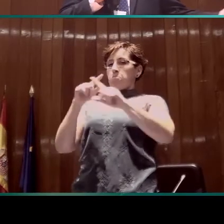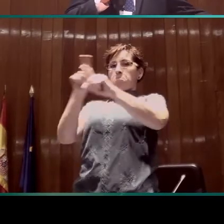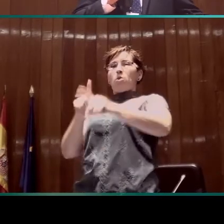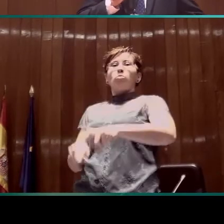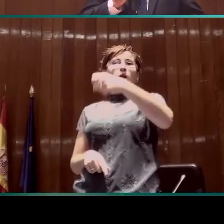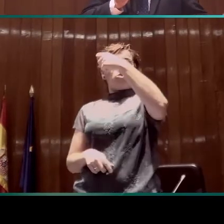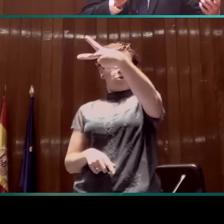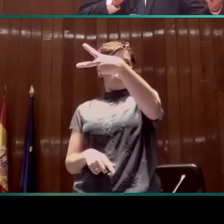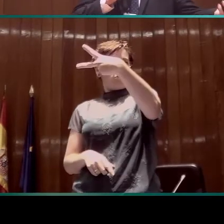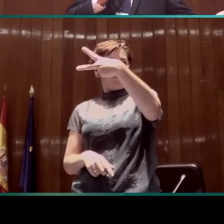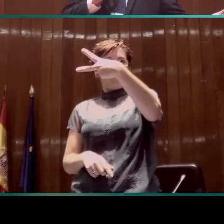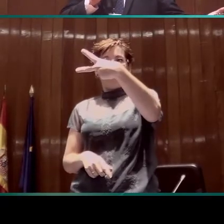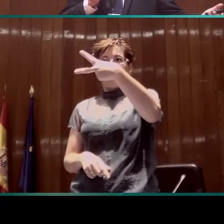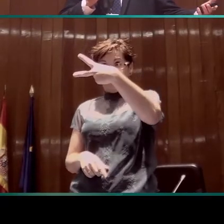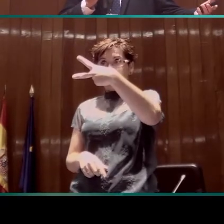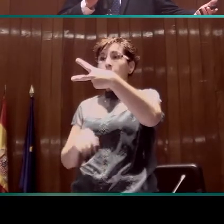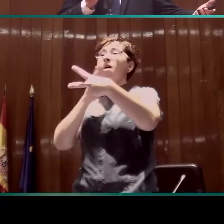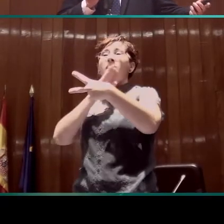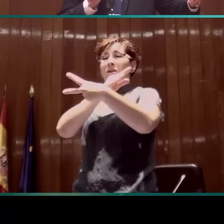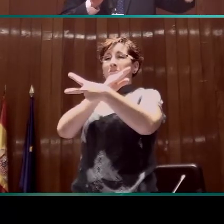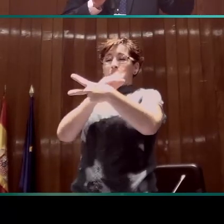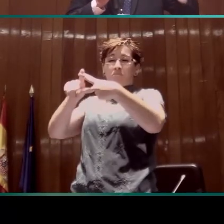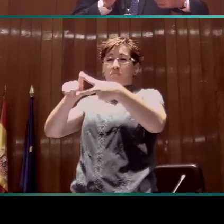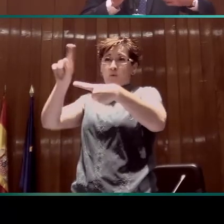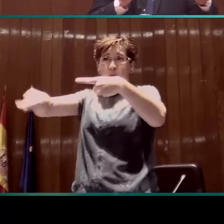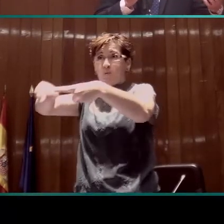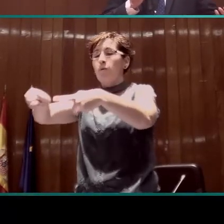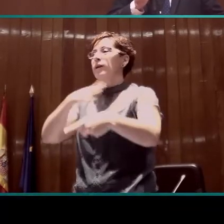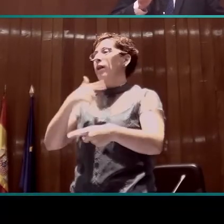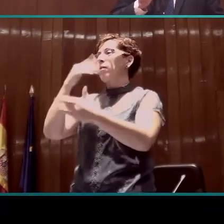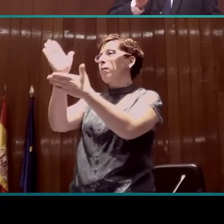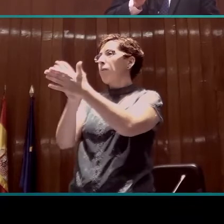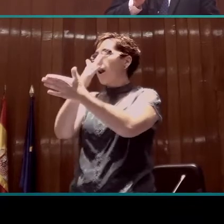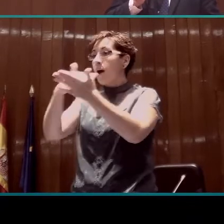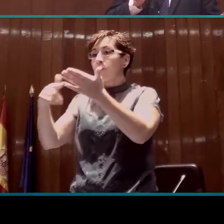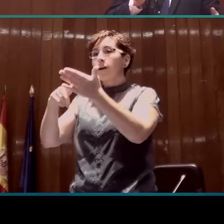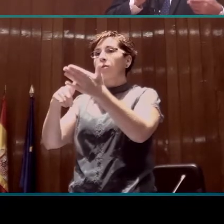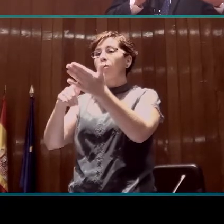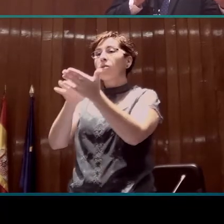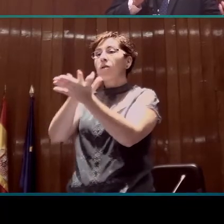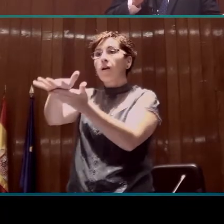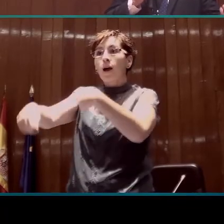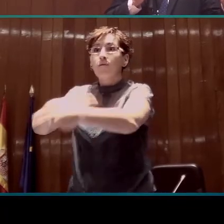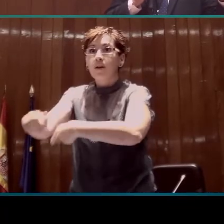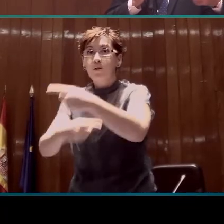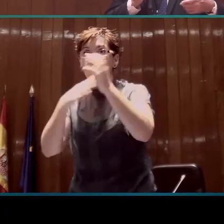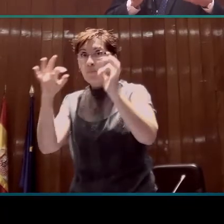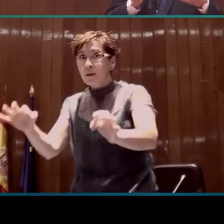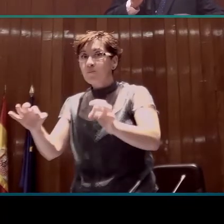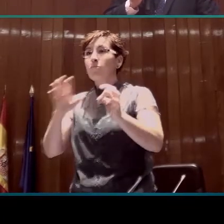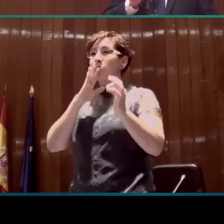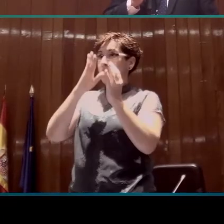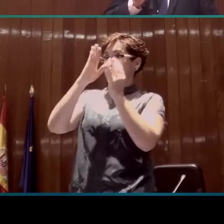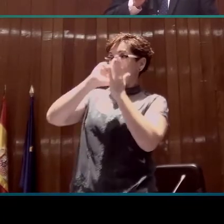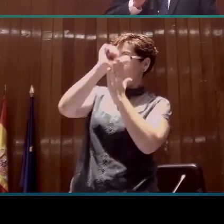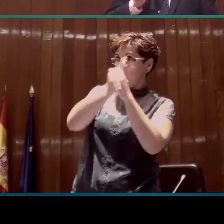que veníamos haciendo, si los mismos parámetros configuracionales van a provocar los mismos efectos, la localización, el